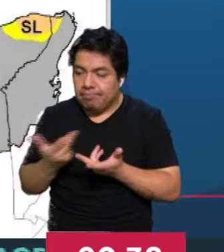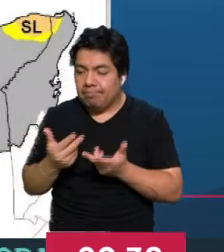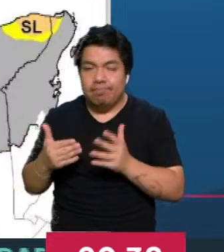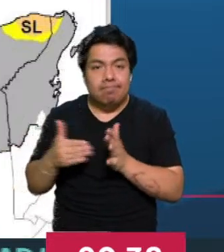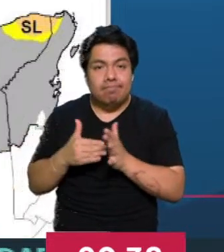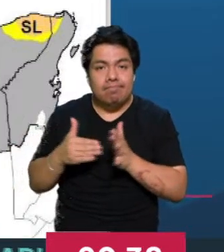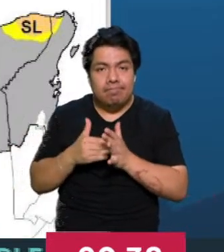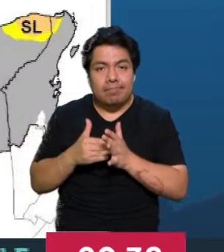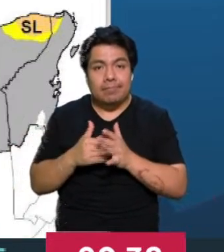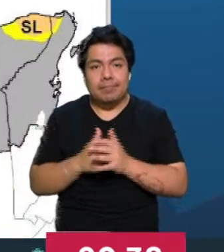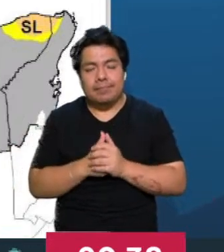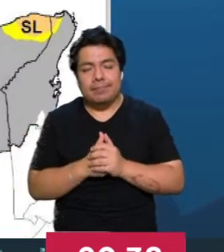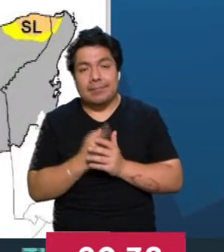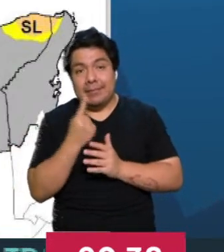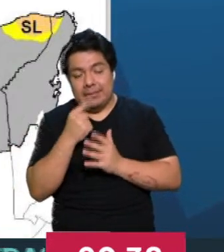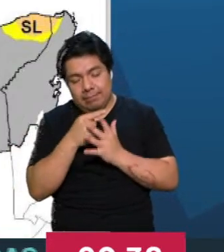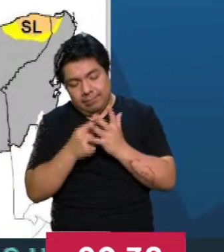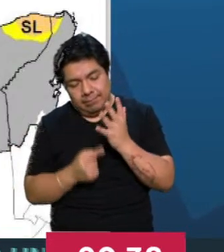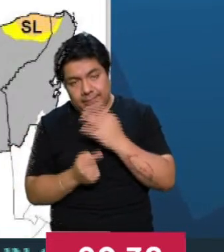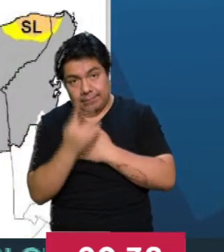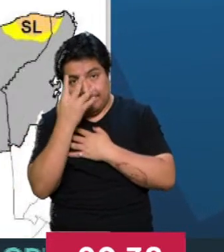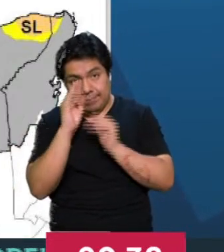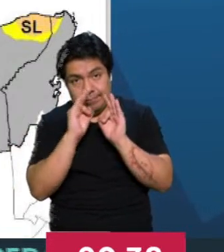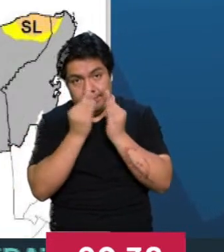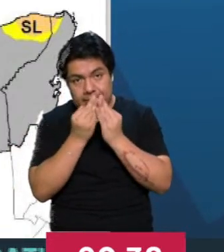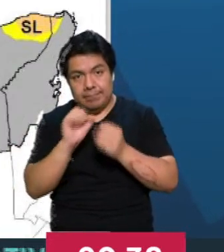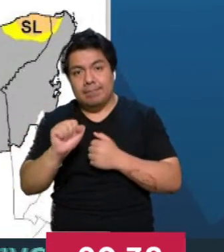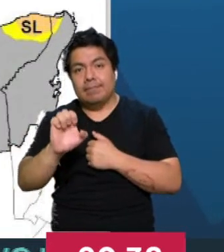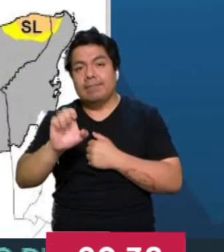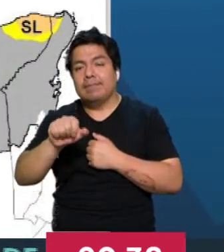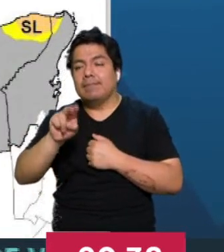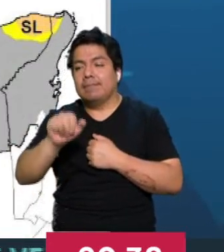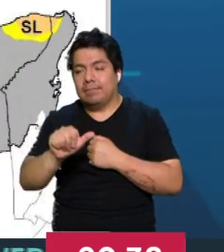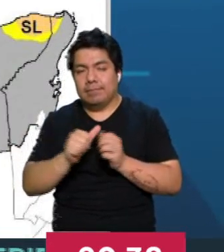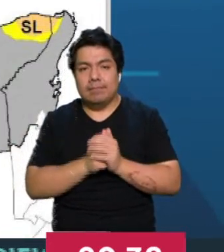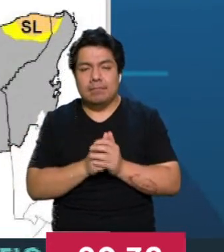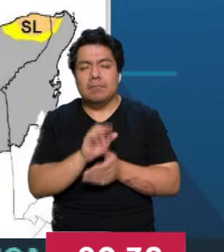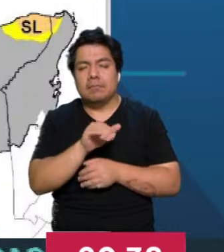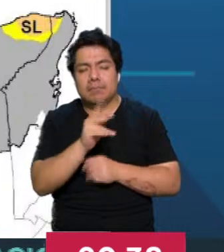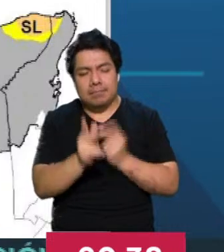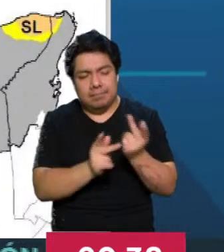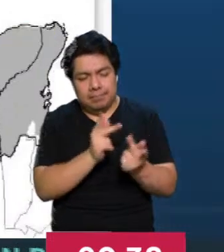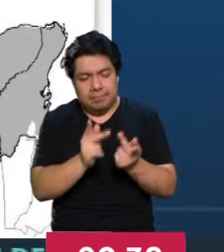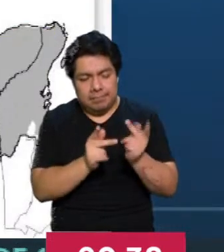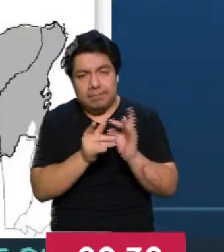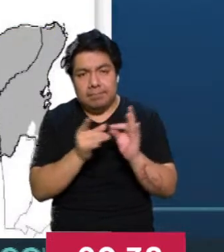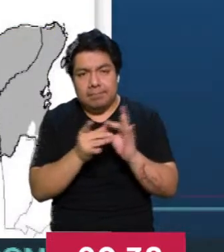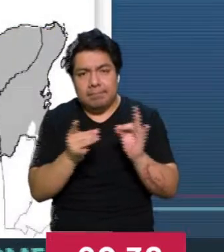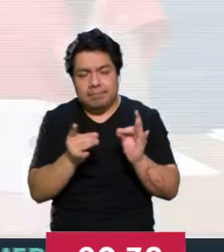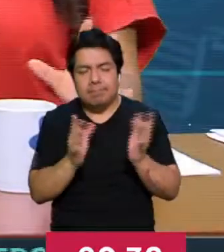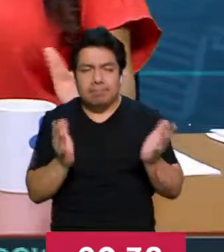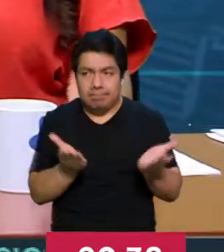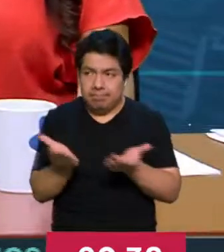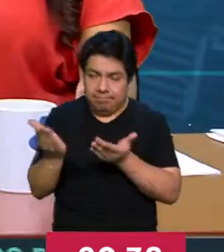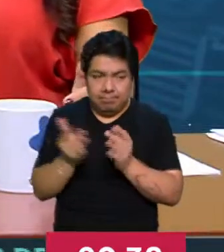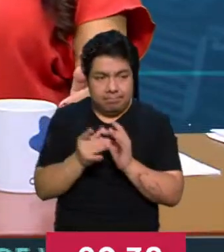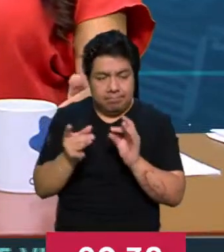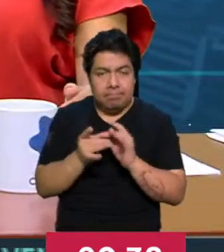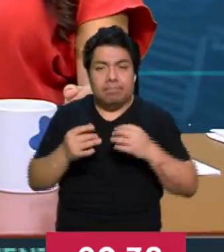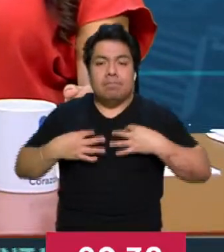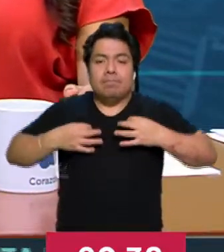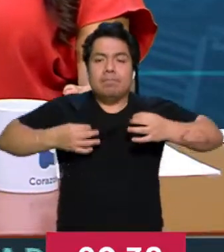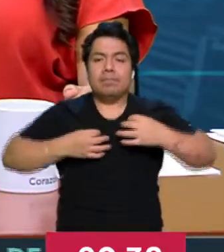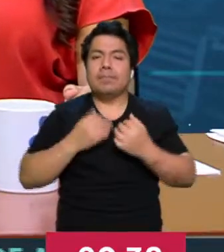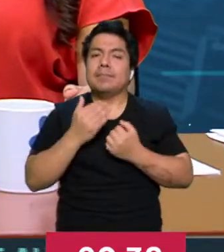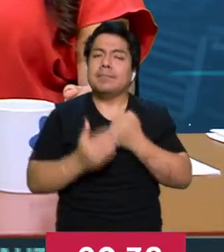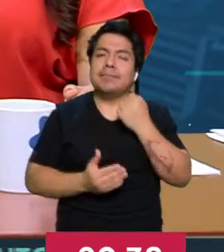una escasez de agua. Esos son los 4 tipos de sequía. Ok. Oye, quisiéramos también que nos ayudara a explicarle a la audiencia